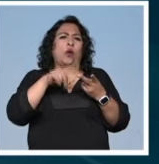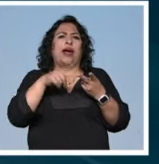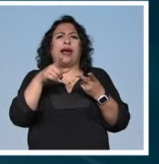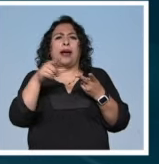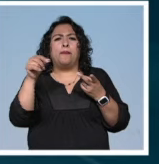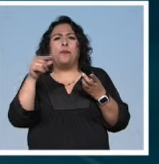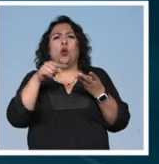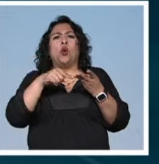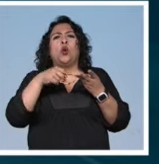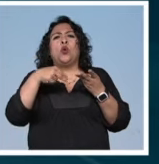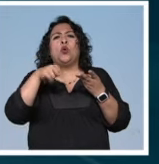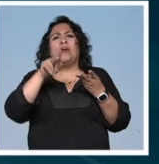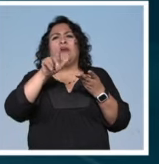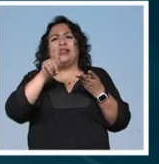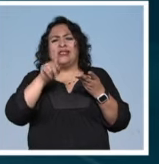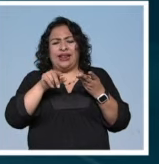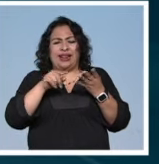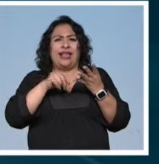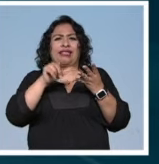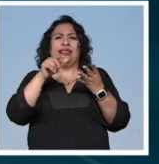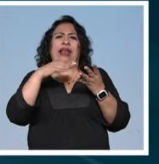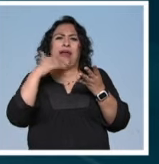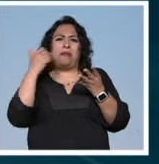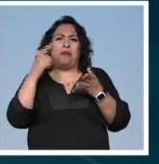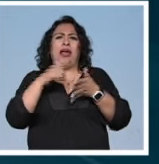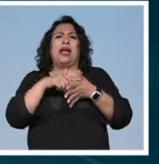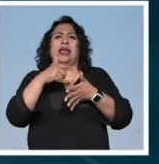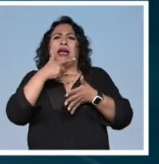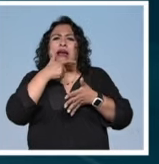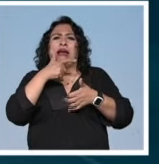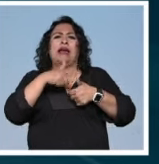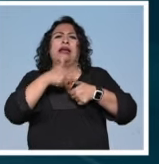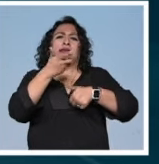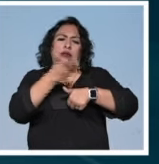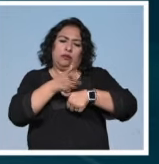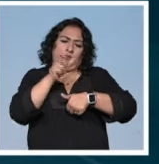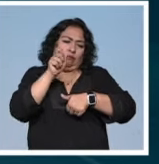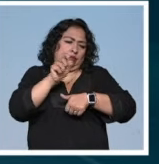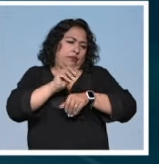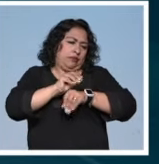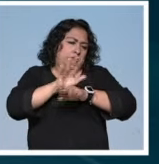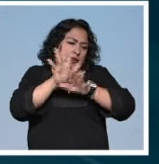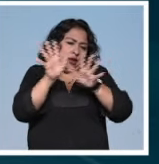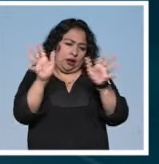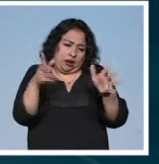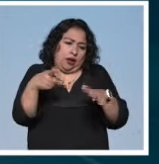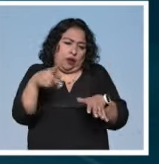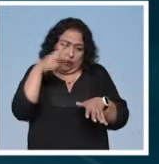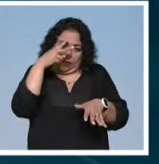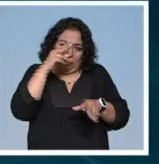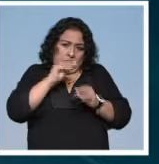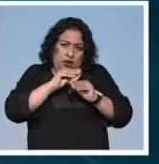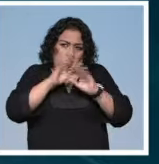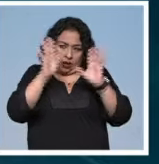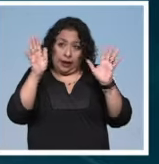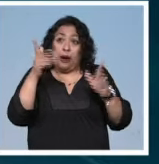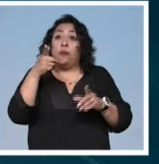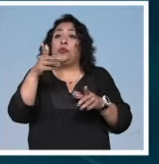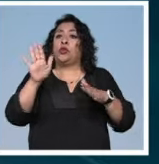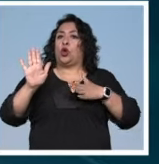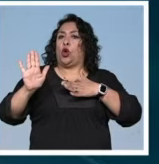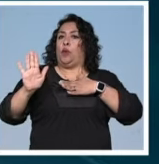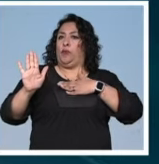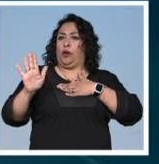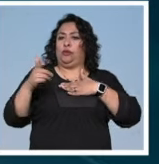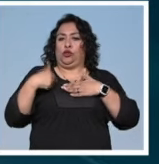Nueva Zelanda, Alemania, el Reino Unido, Estados Unidos y por supuesto México. Con el compromiso